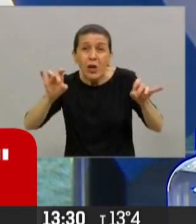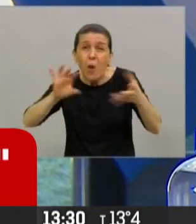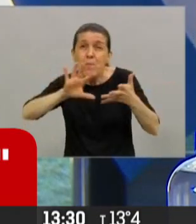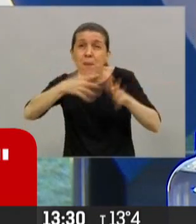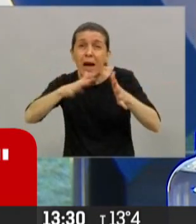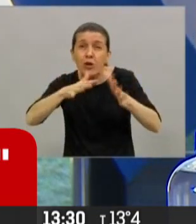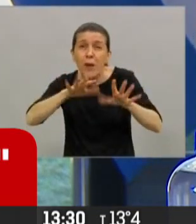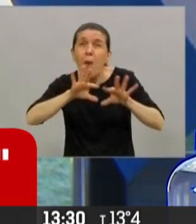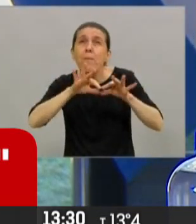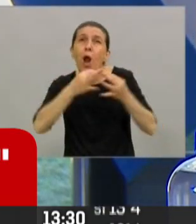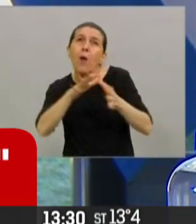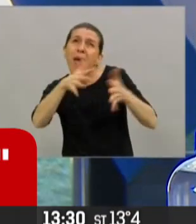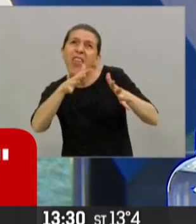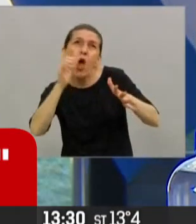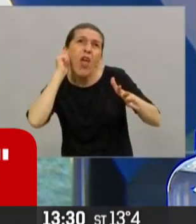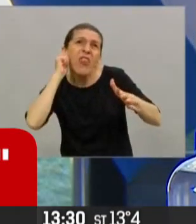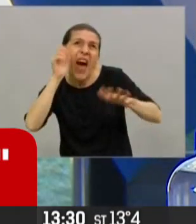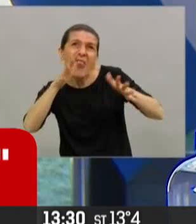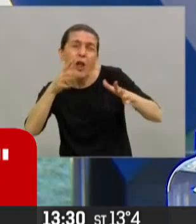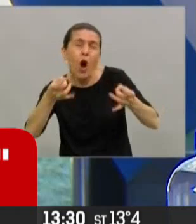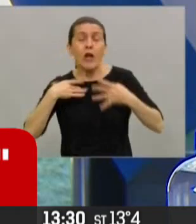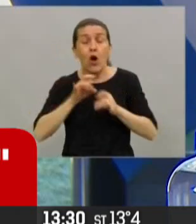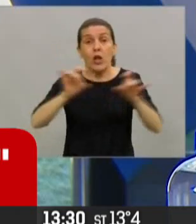37 años. Y le quiero hablar a esa gente.